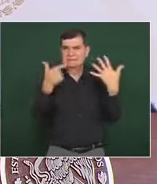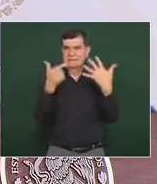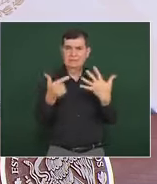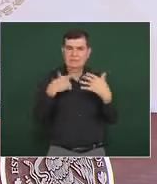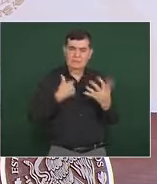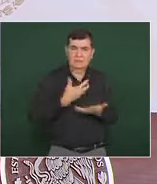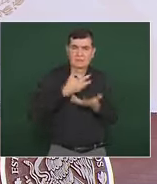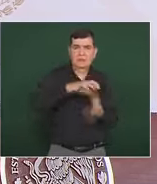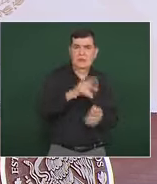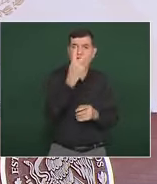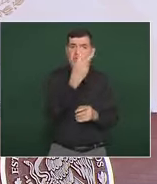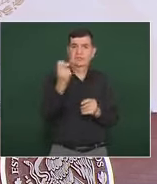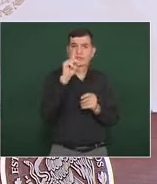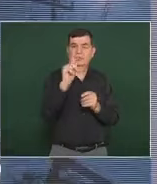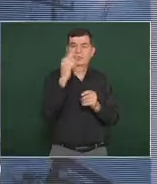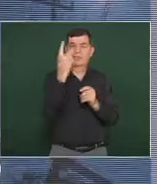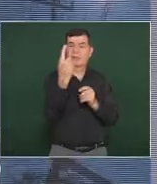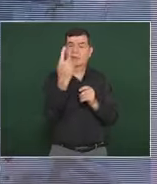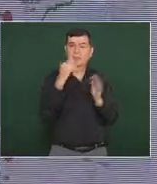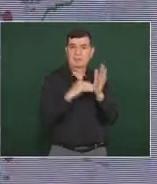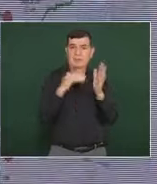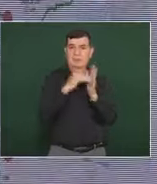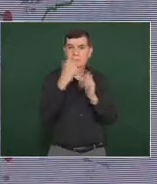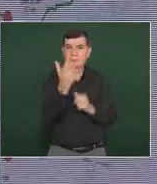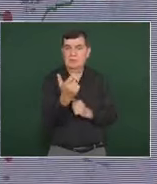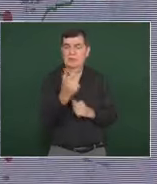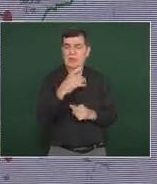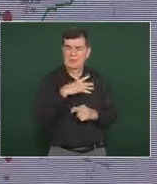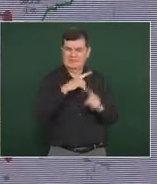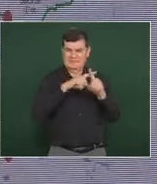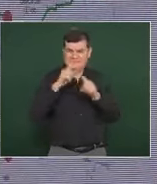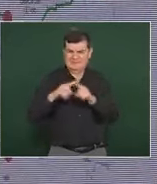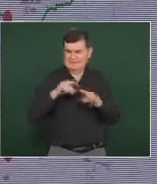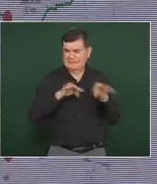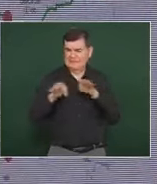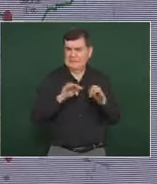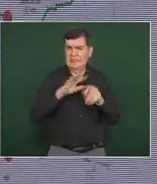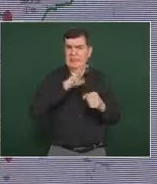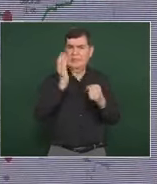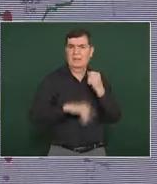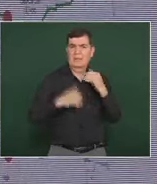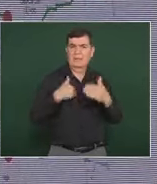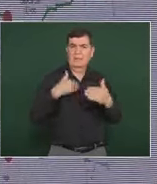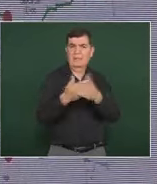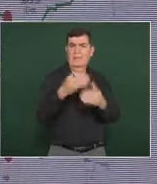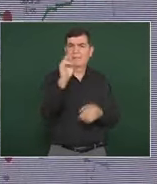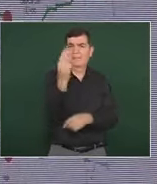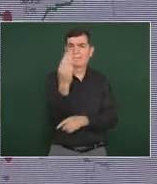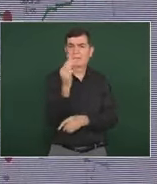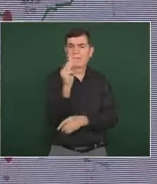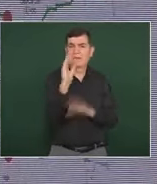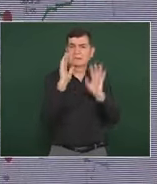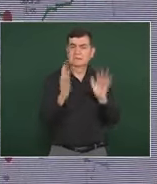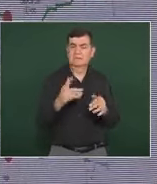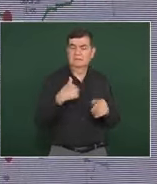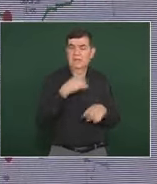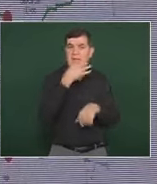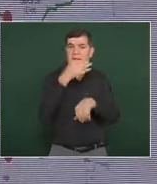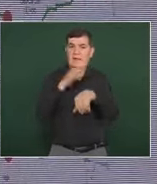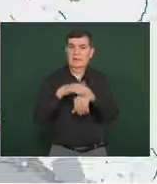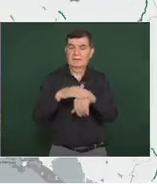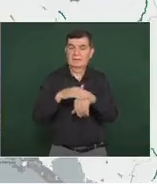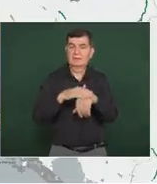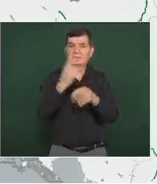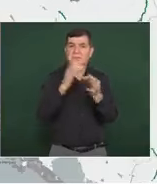una inversión de 281 millones de pesos, todas estas acciones estarán concluidas antes del mes de mayo. Resaltaría que ya